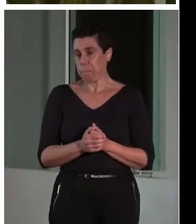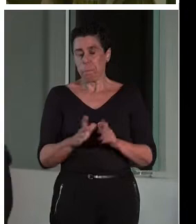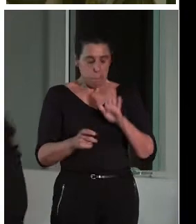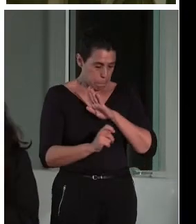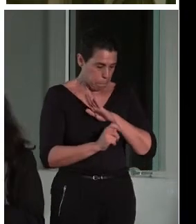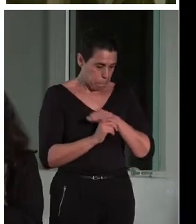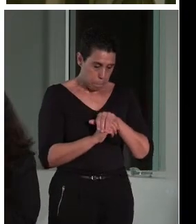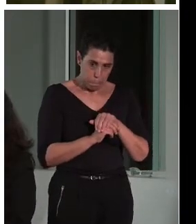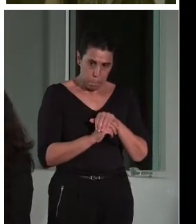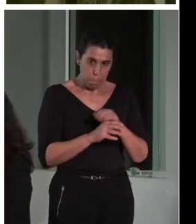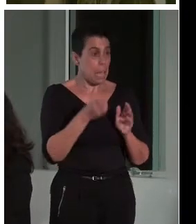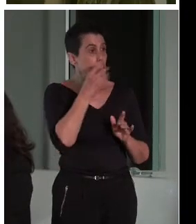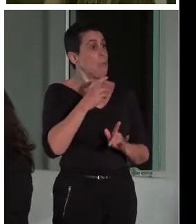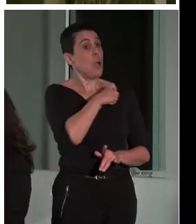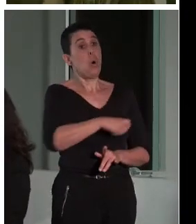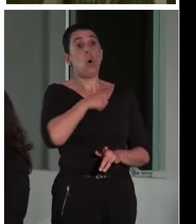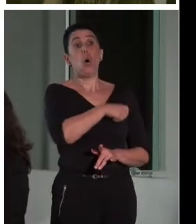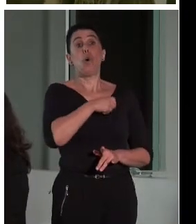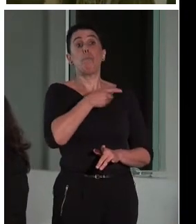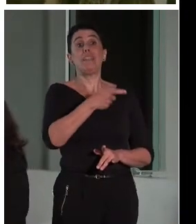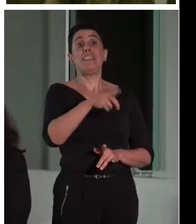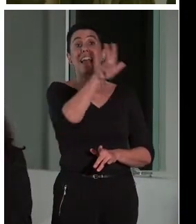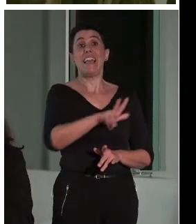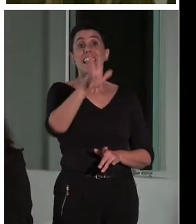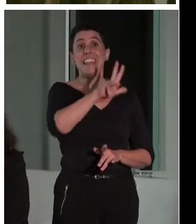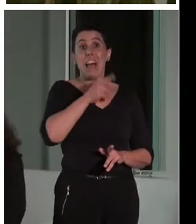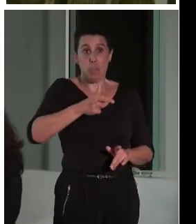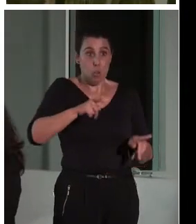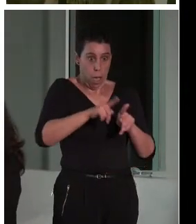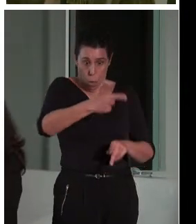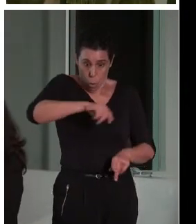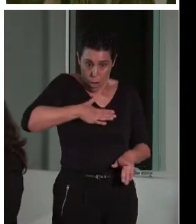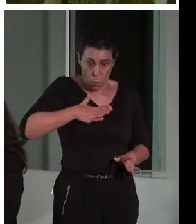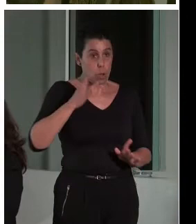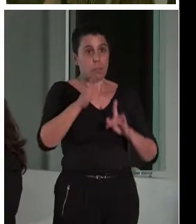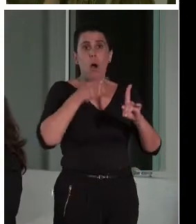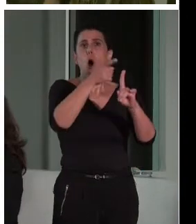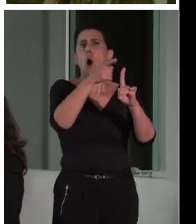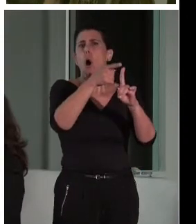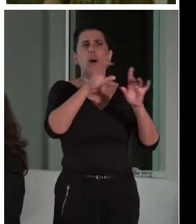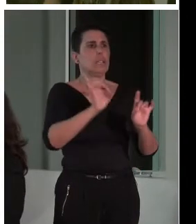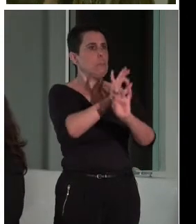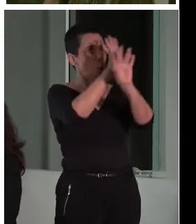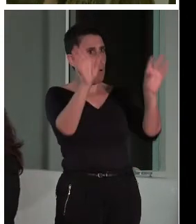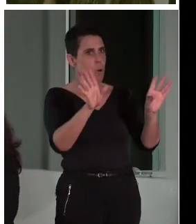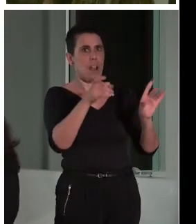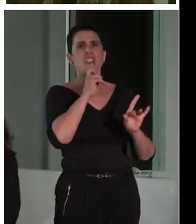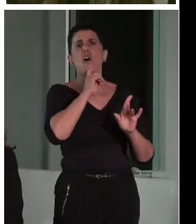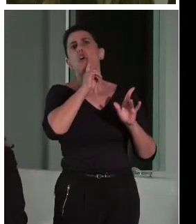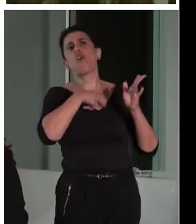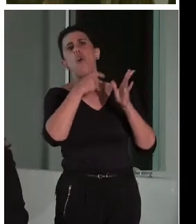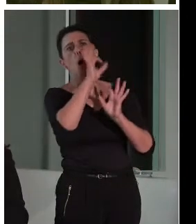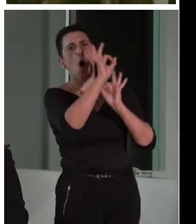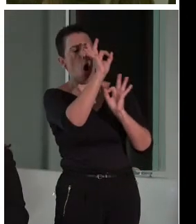bien un comité nacional como el nuestro tiene una serie de objetivos claves nosotros los organizamos en estas palabras en